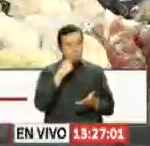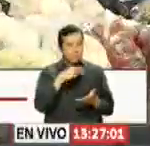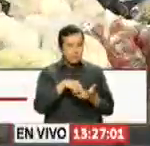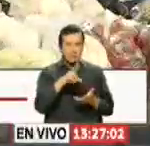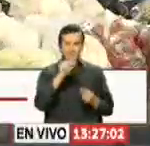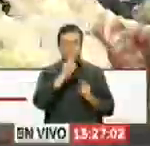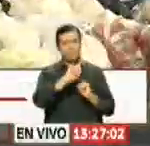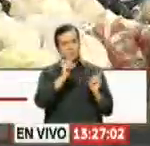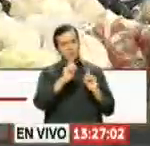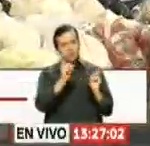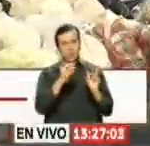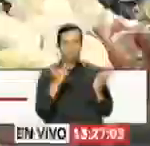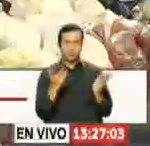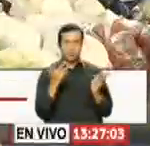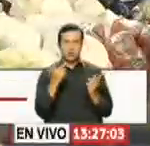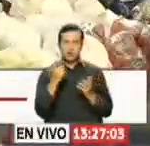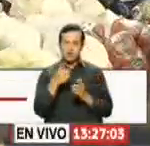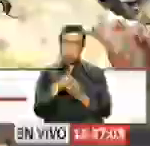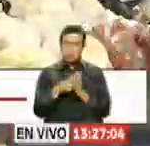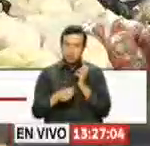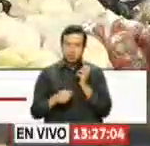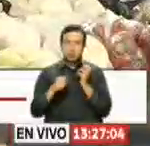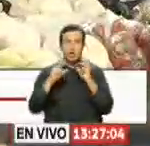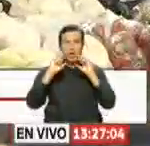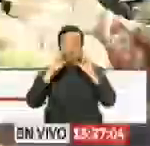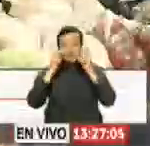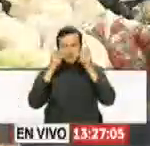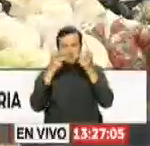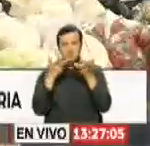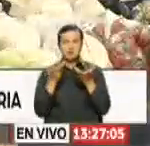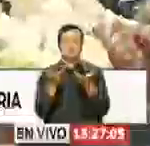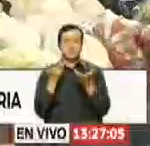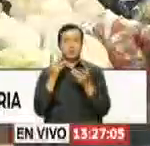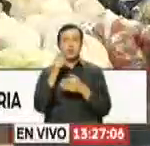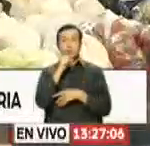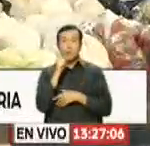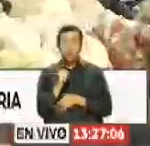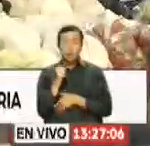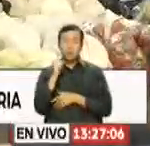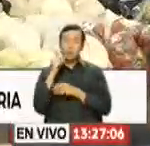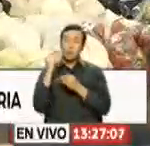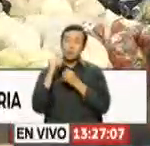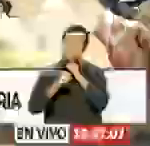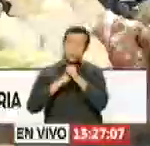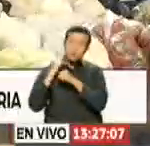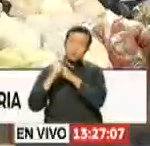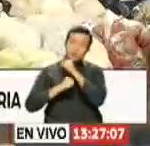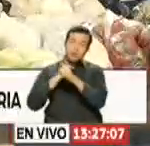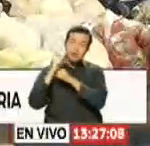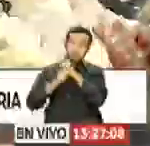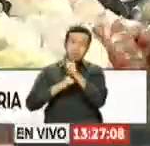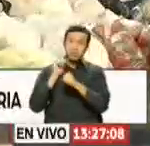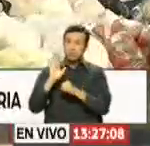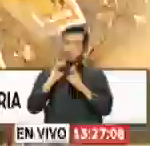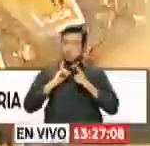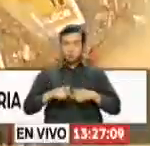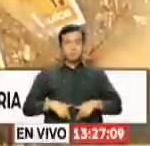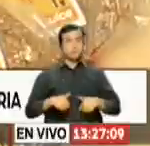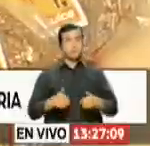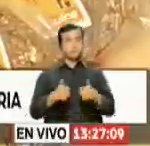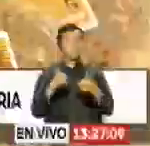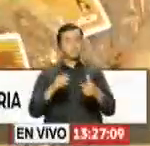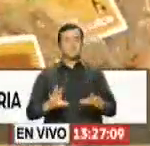salchipapas, tenemos que dar habitas con choclo, así. Nuestros abuelos vivían muchos años, ellos eran sanos.